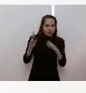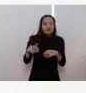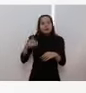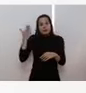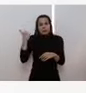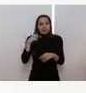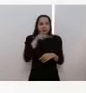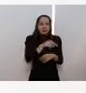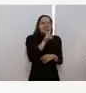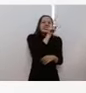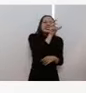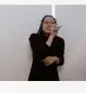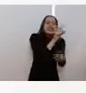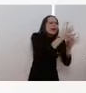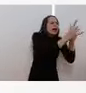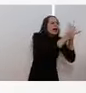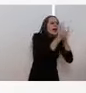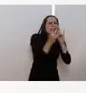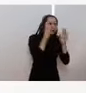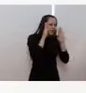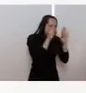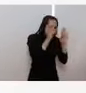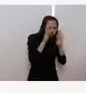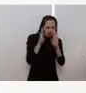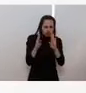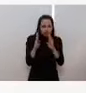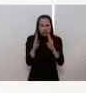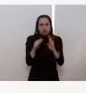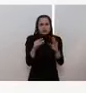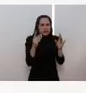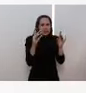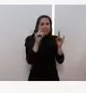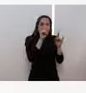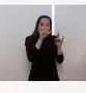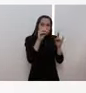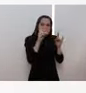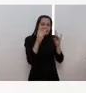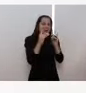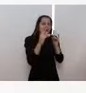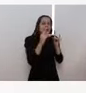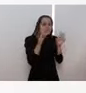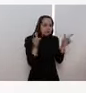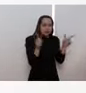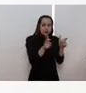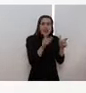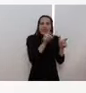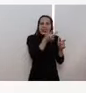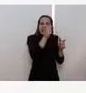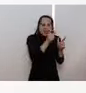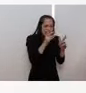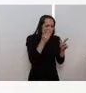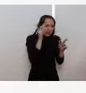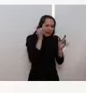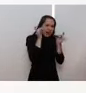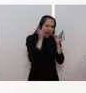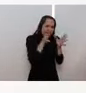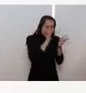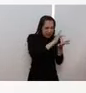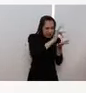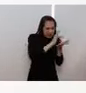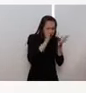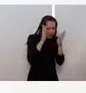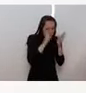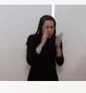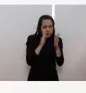de esas 60 16 tiene la capacidad para atender pacientes críticos contamos además con 12 consultorios